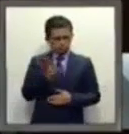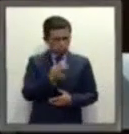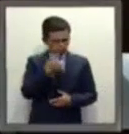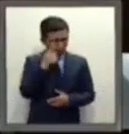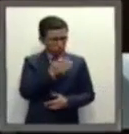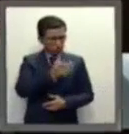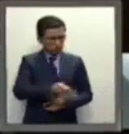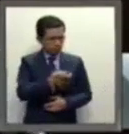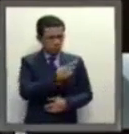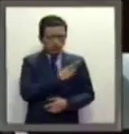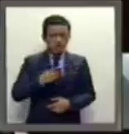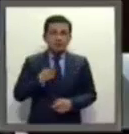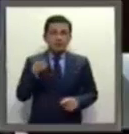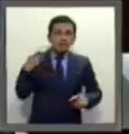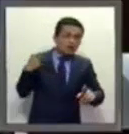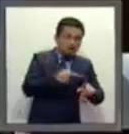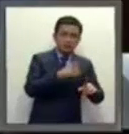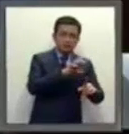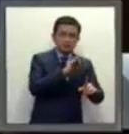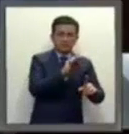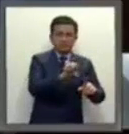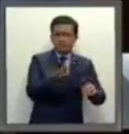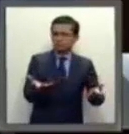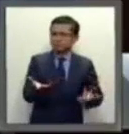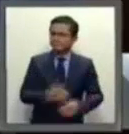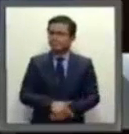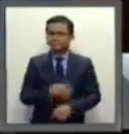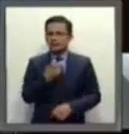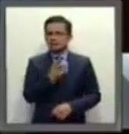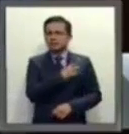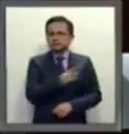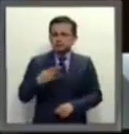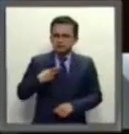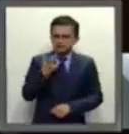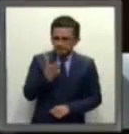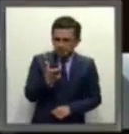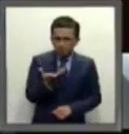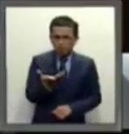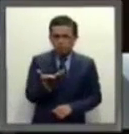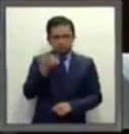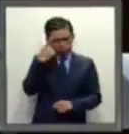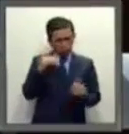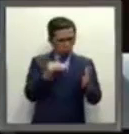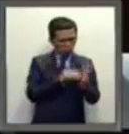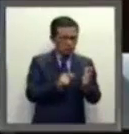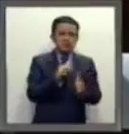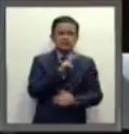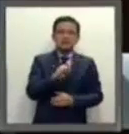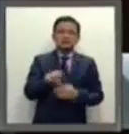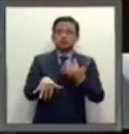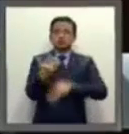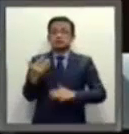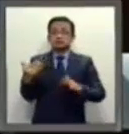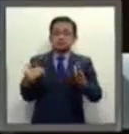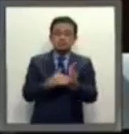largo plazo de Comisión Federal de Electricidad? Y es una deuda que se señala la cantidad de